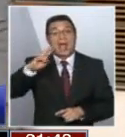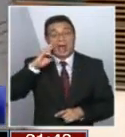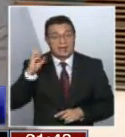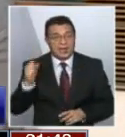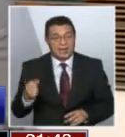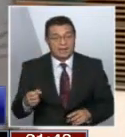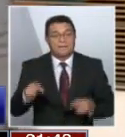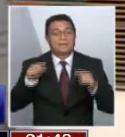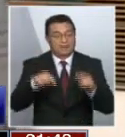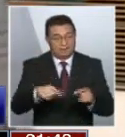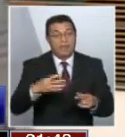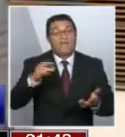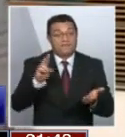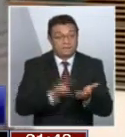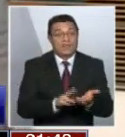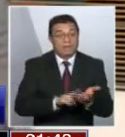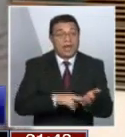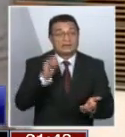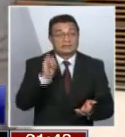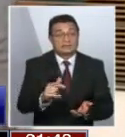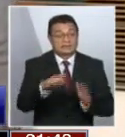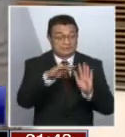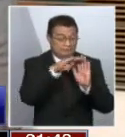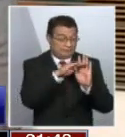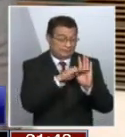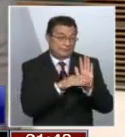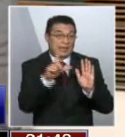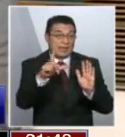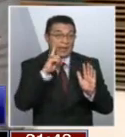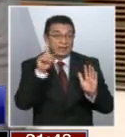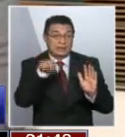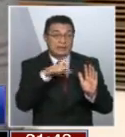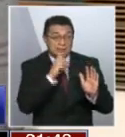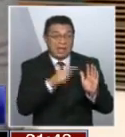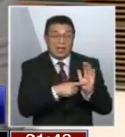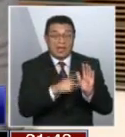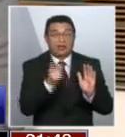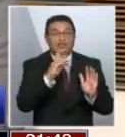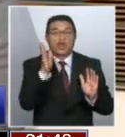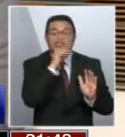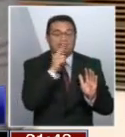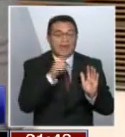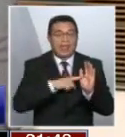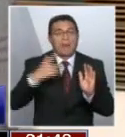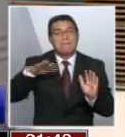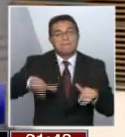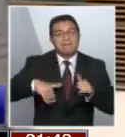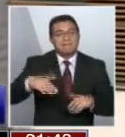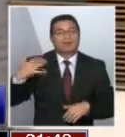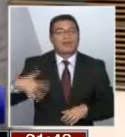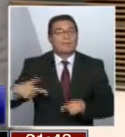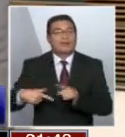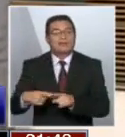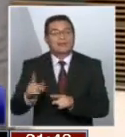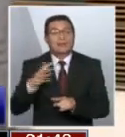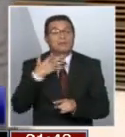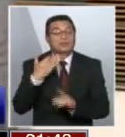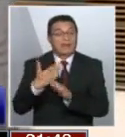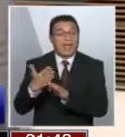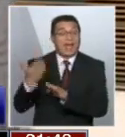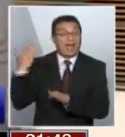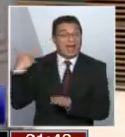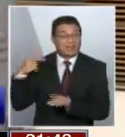cierto que la lista parlamentaria hoy día no tiene la misma significación, porque antes, en